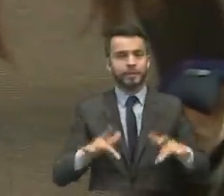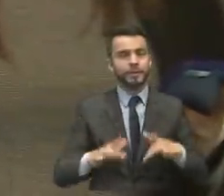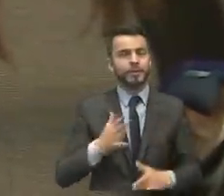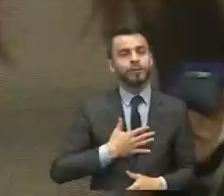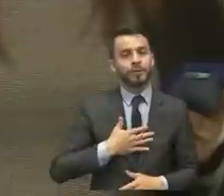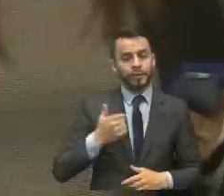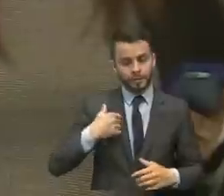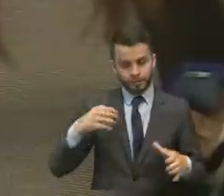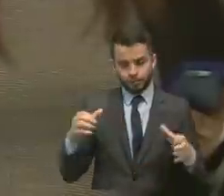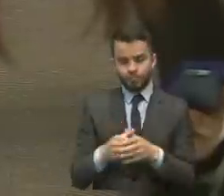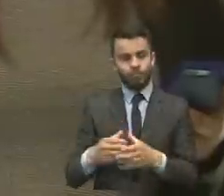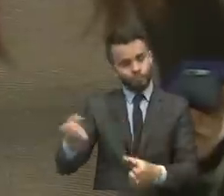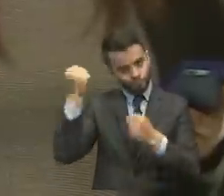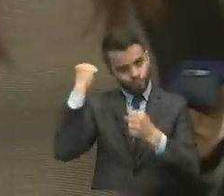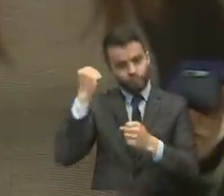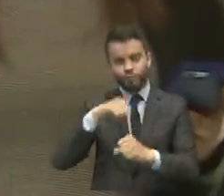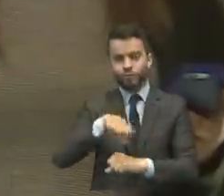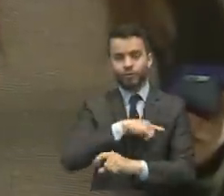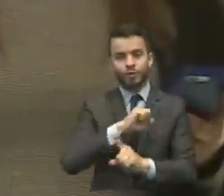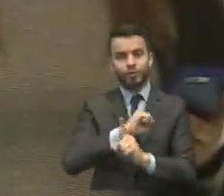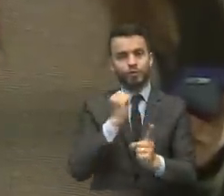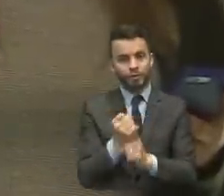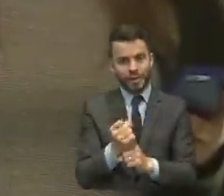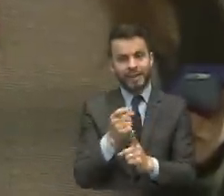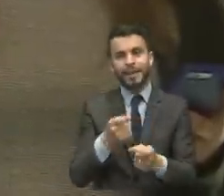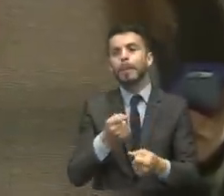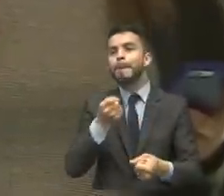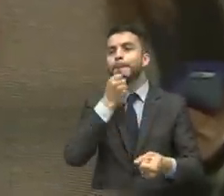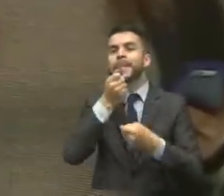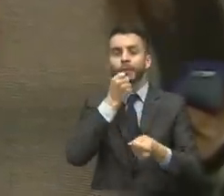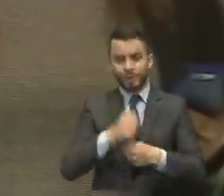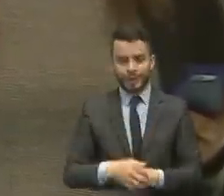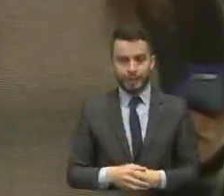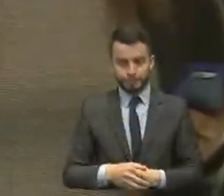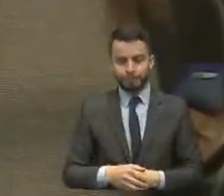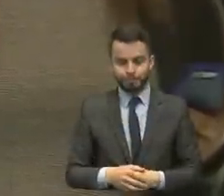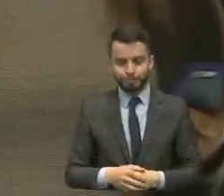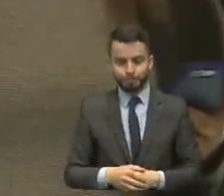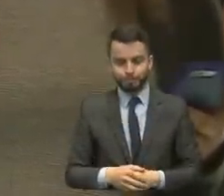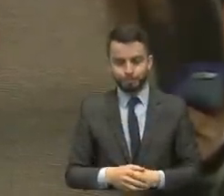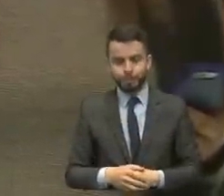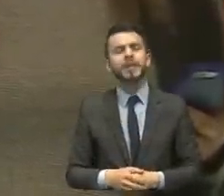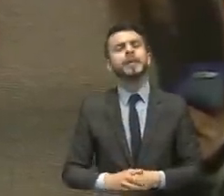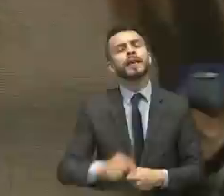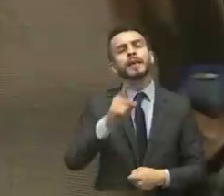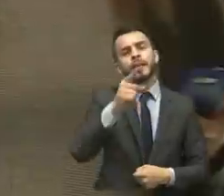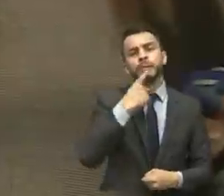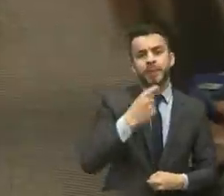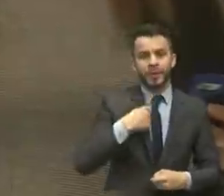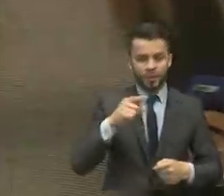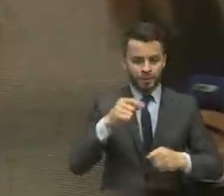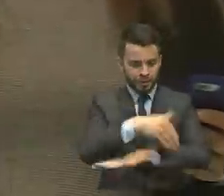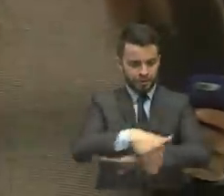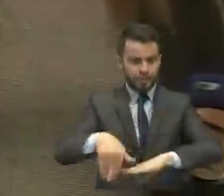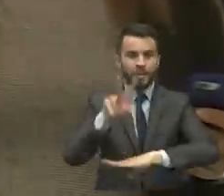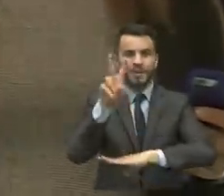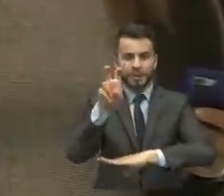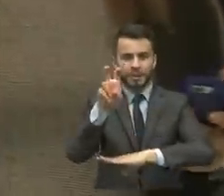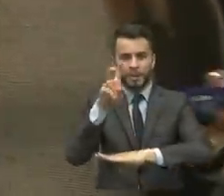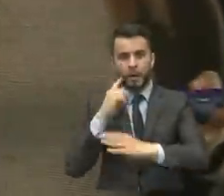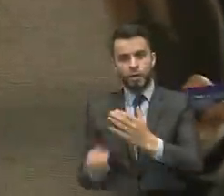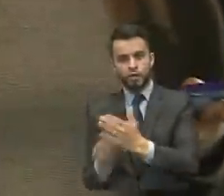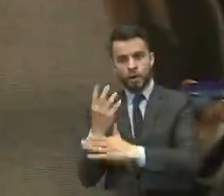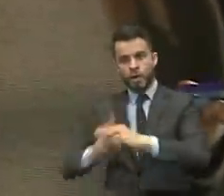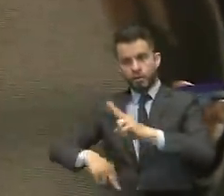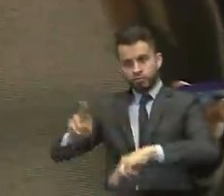alcaldesa, de la tropa periodística. Generación de empleo al hablar de todo este corredor de las Alamedas, eso es lo